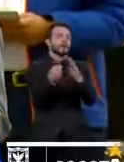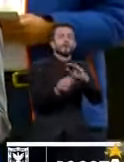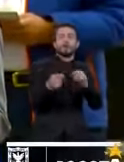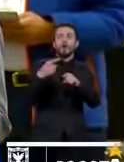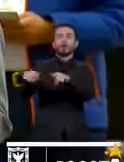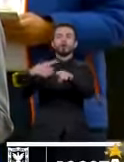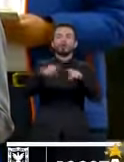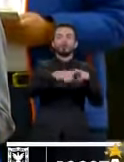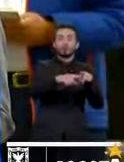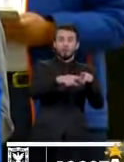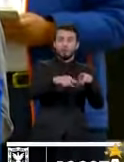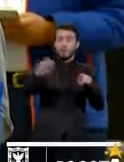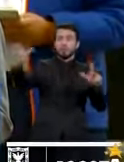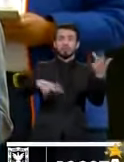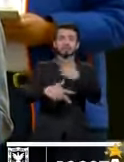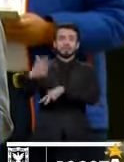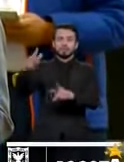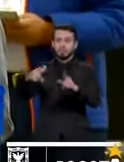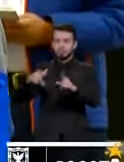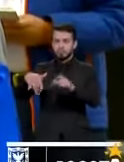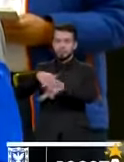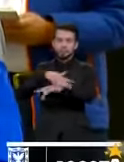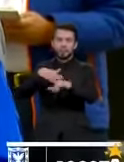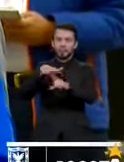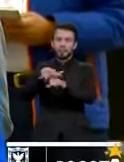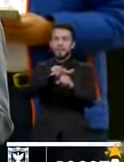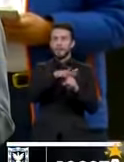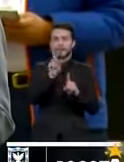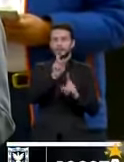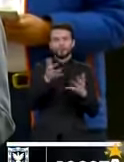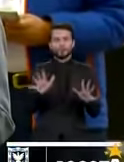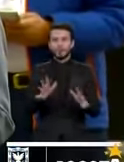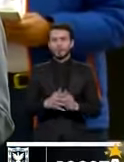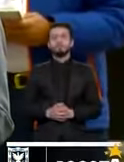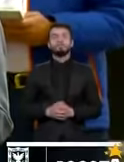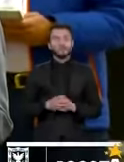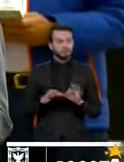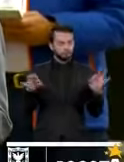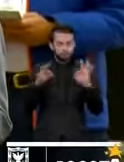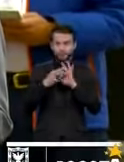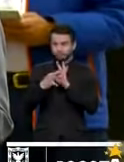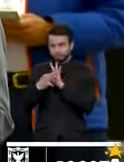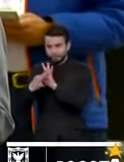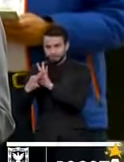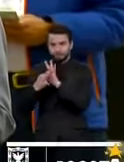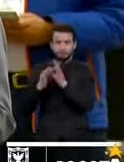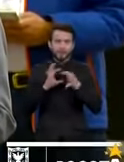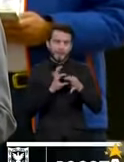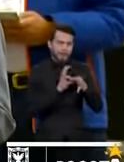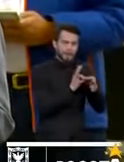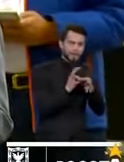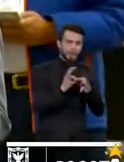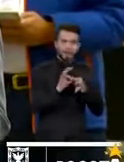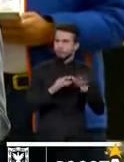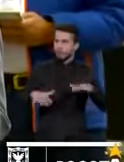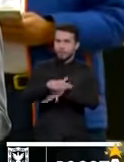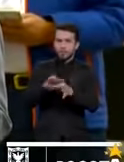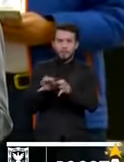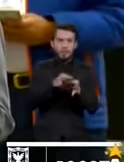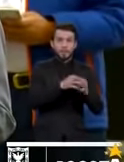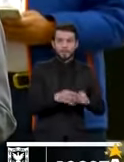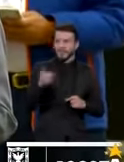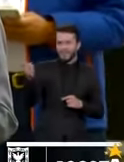tiene fronteras. Entonces vamos a seguir coordinados todo el tiempo, como lo hemos hecho con el señor gobernador de Cundinamarca, para decidir muy